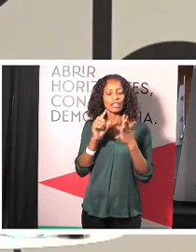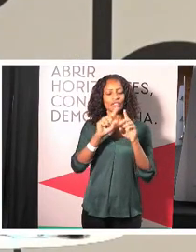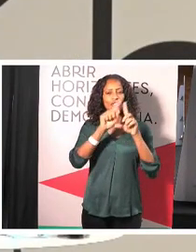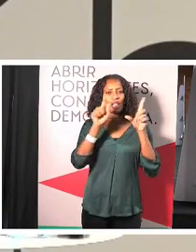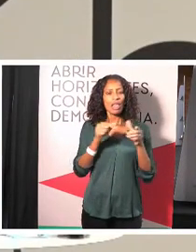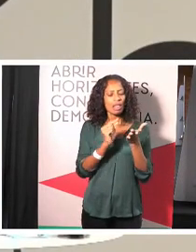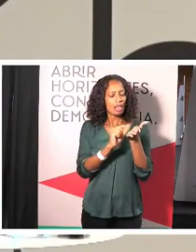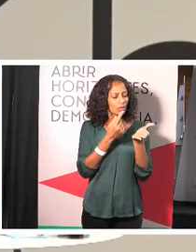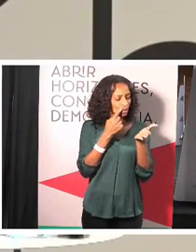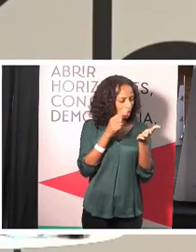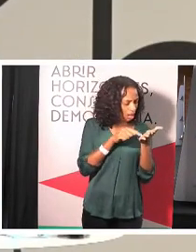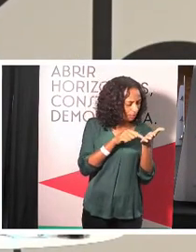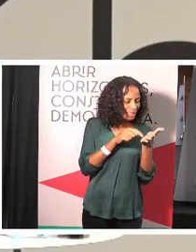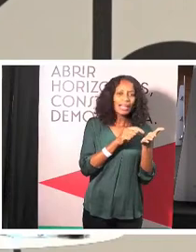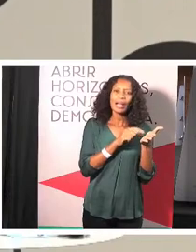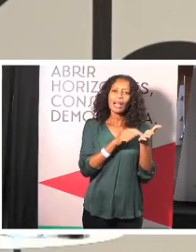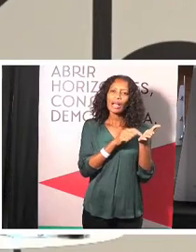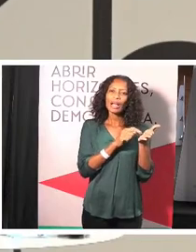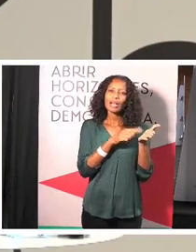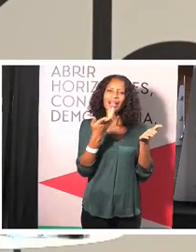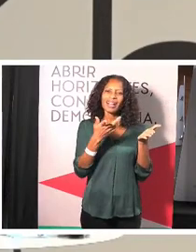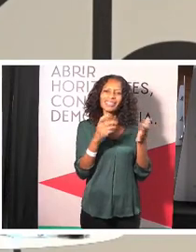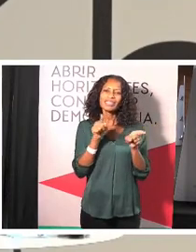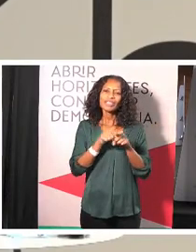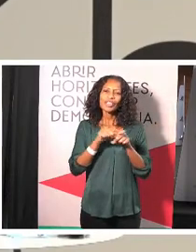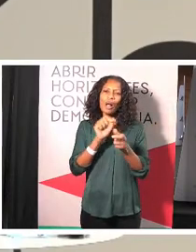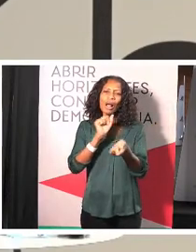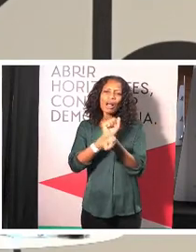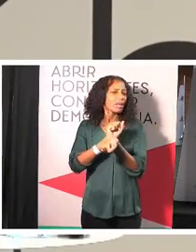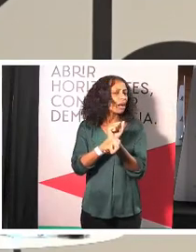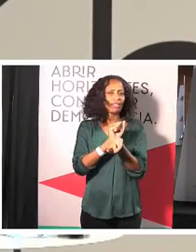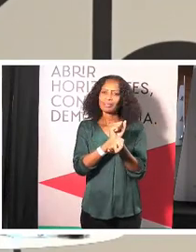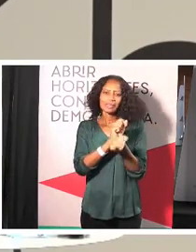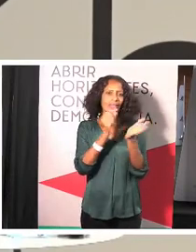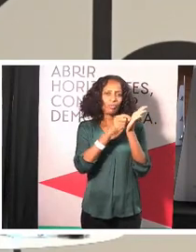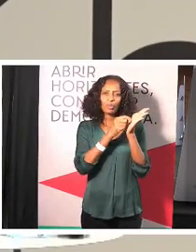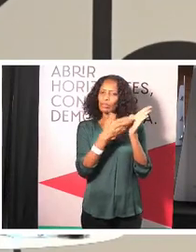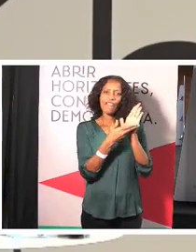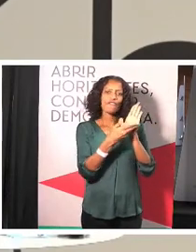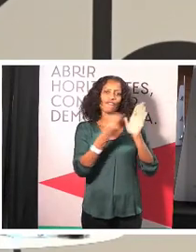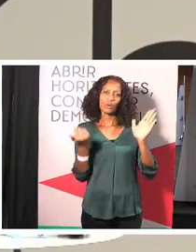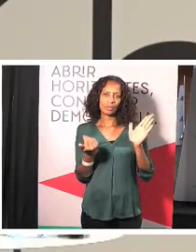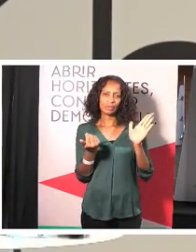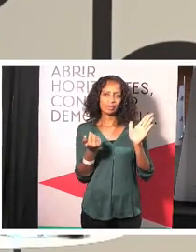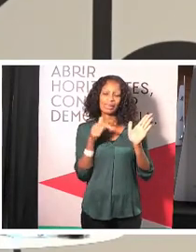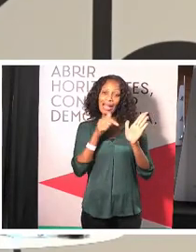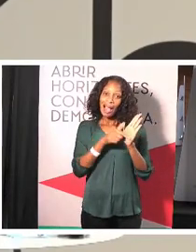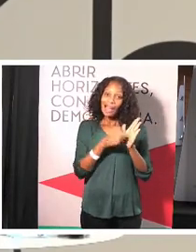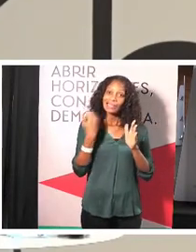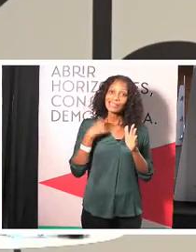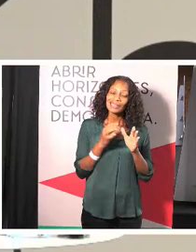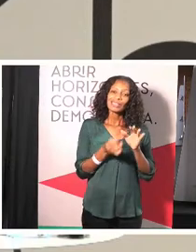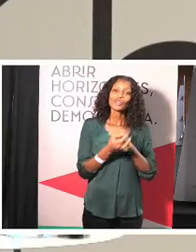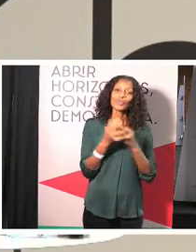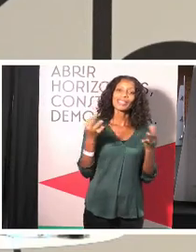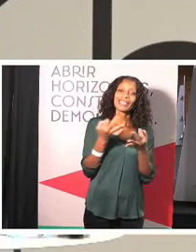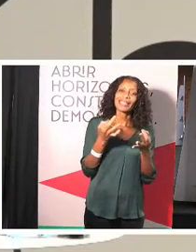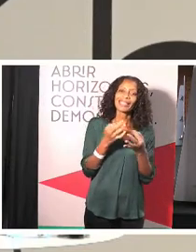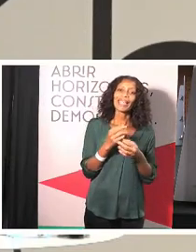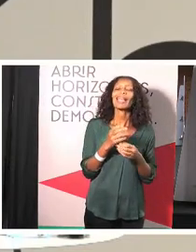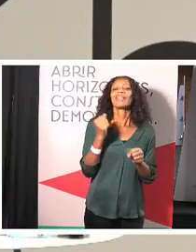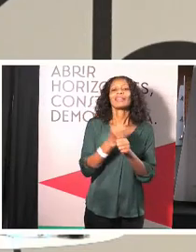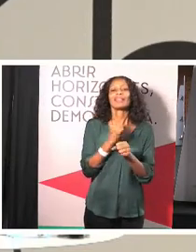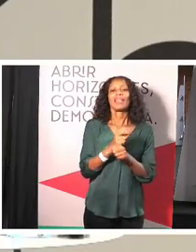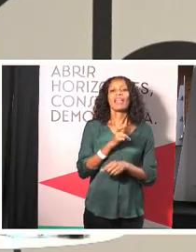servidumbre adquiere unas condiciones de una cierta muy limitada protección. Entonces surge el derecho del trabajo que